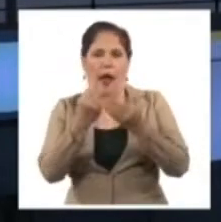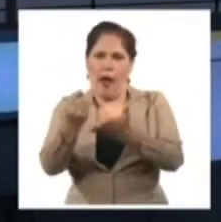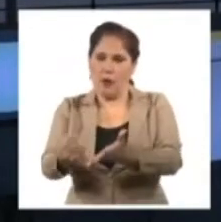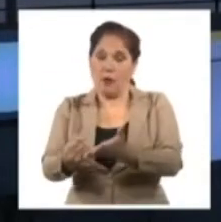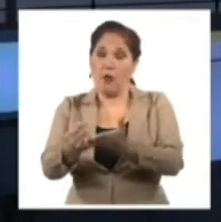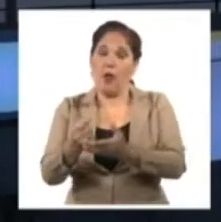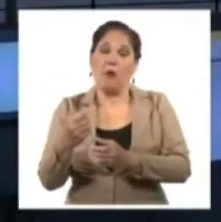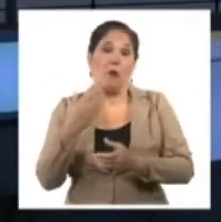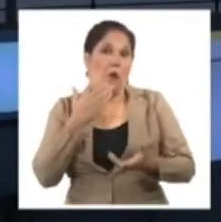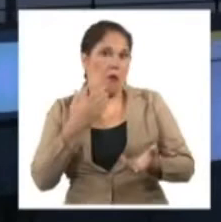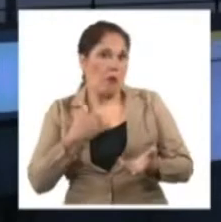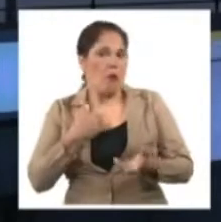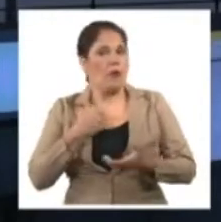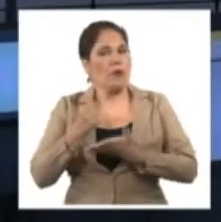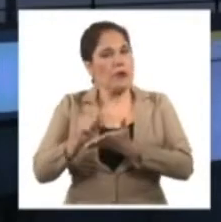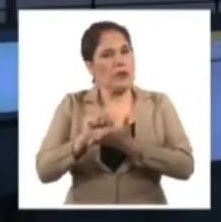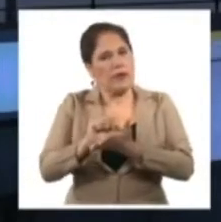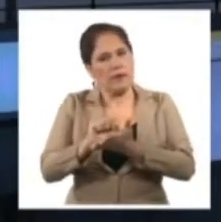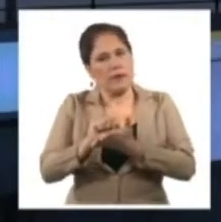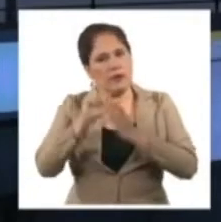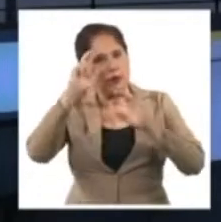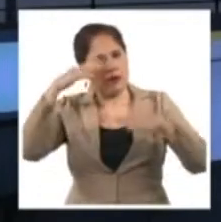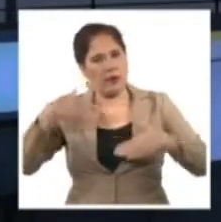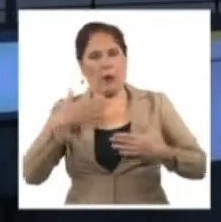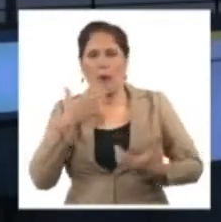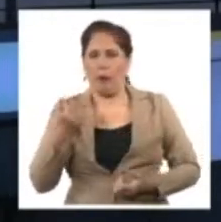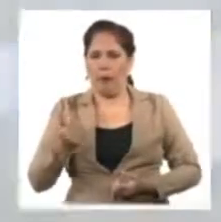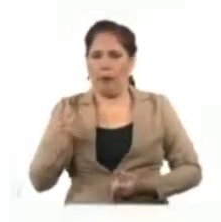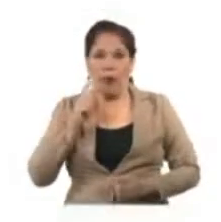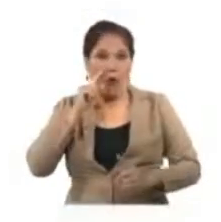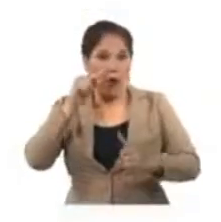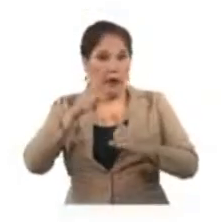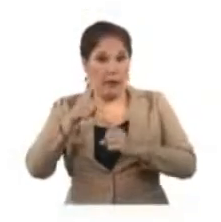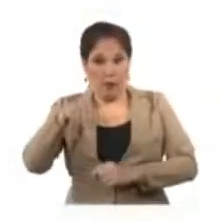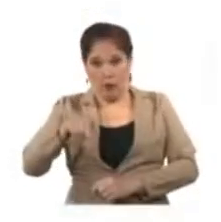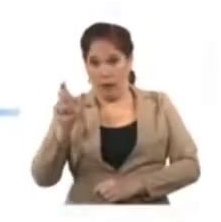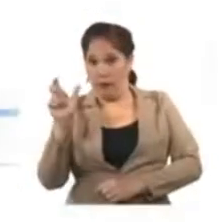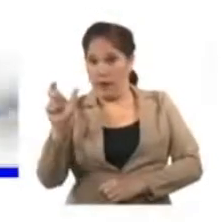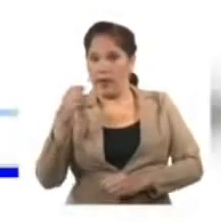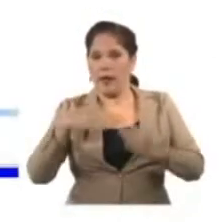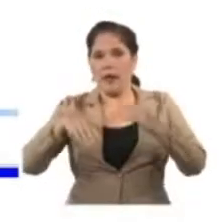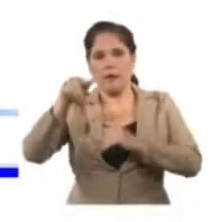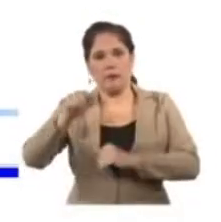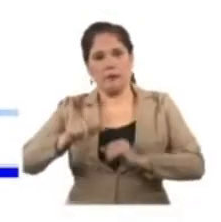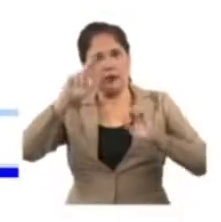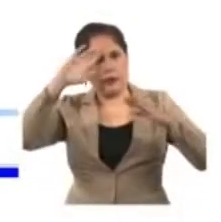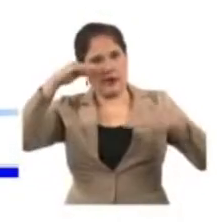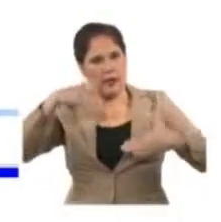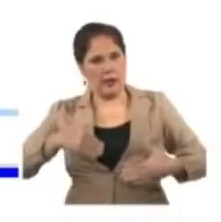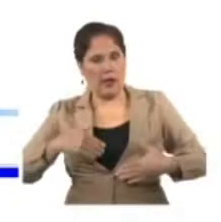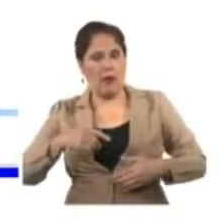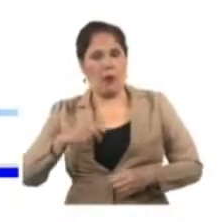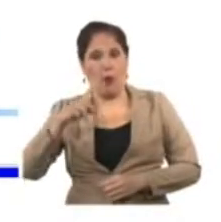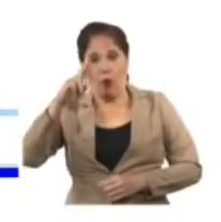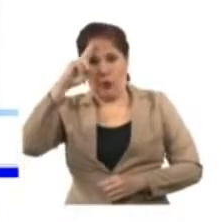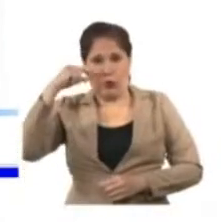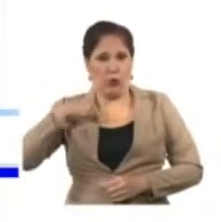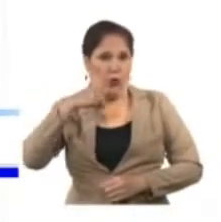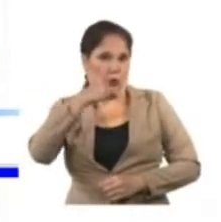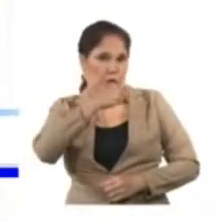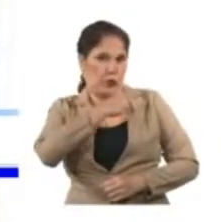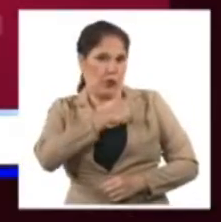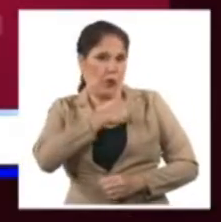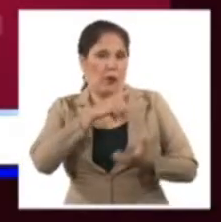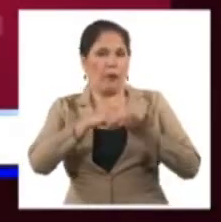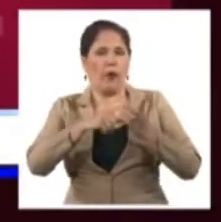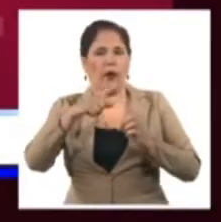imprescindible para el funcionamiento de los servicios de salud. A propósito de la fecha, el ministro cubano de Salud Pública, doctor José Ángel Portal